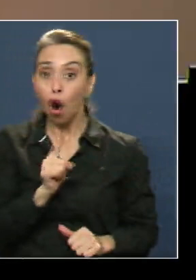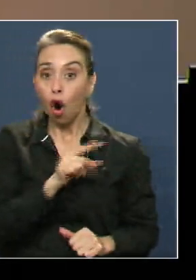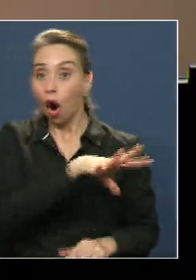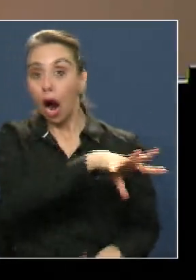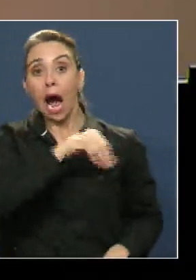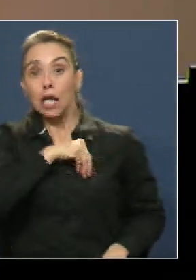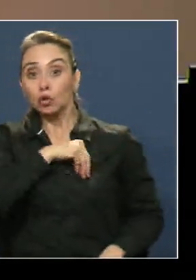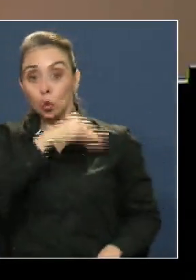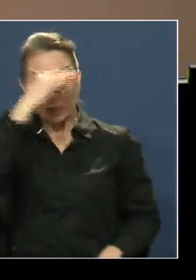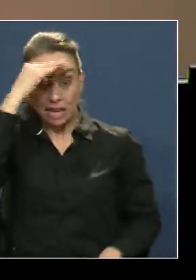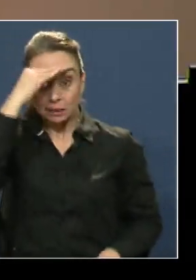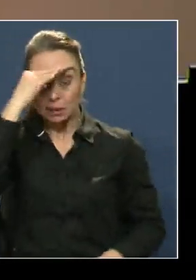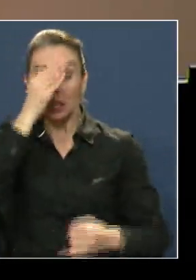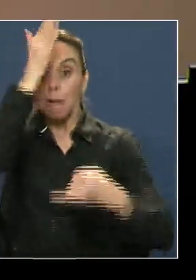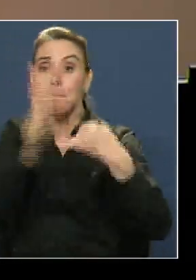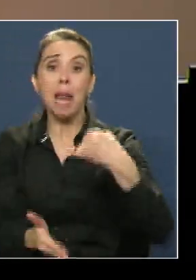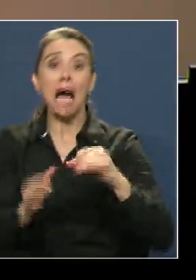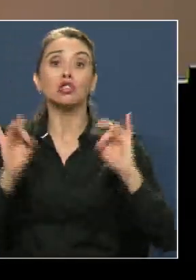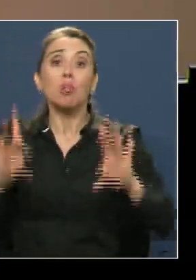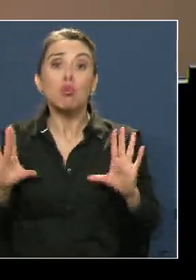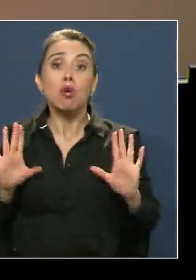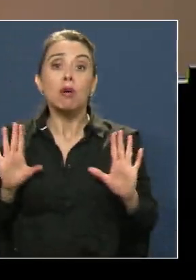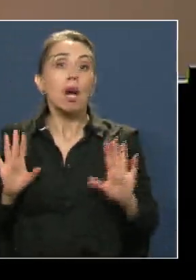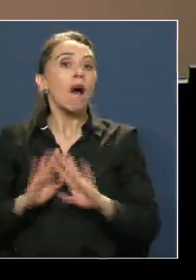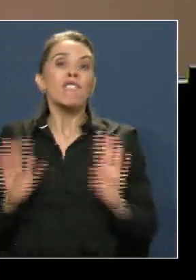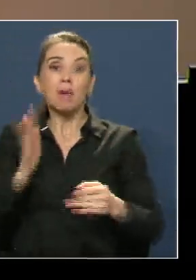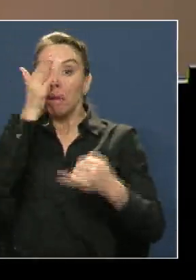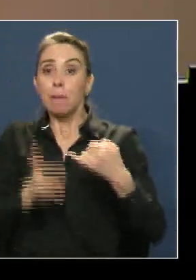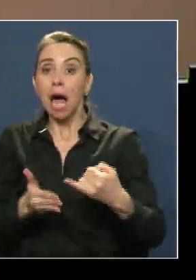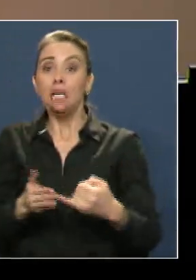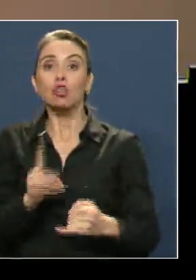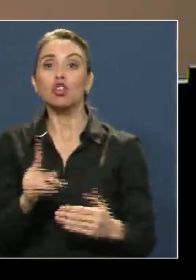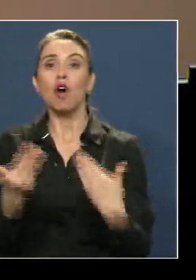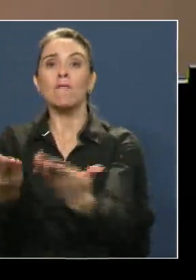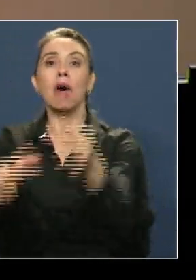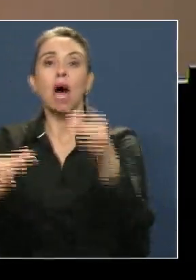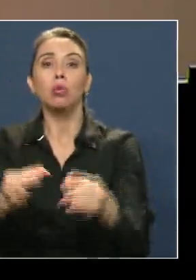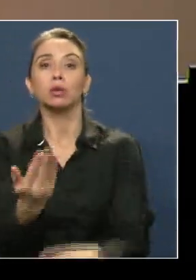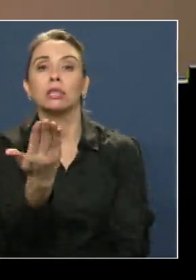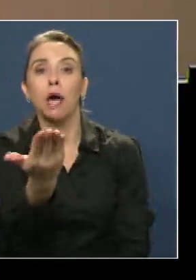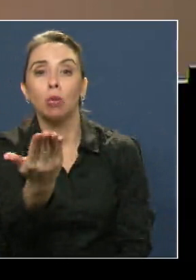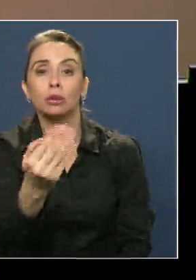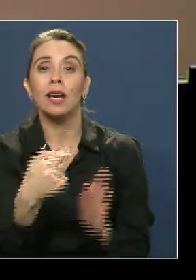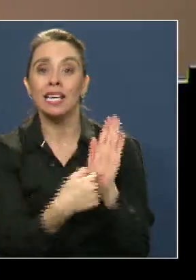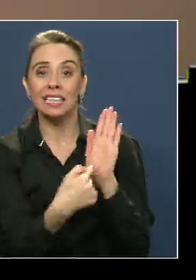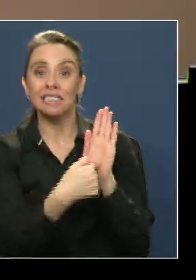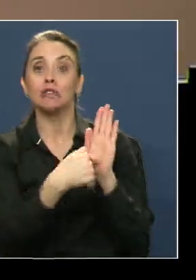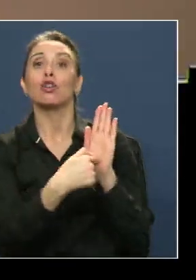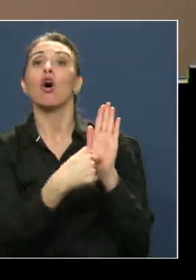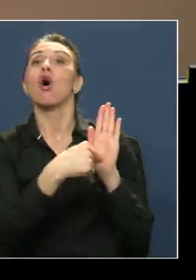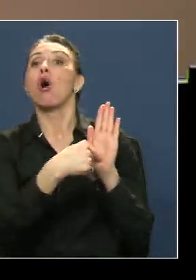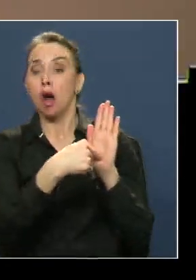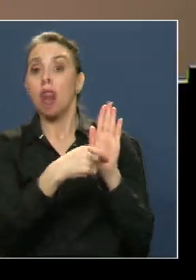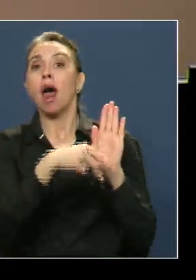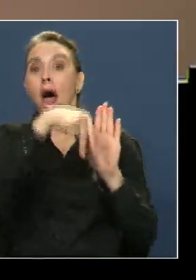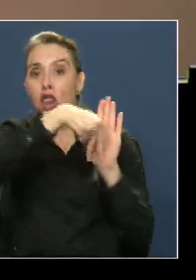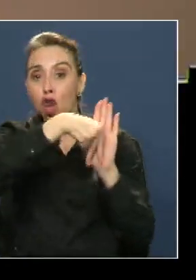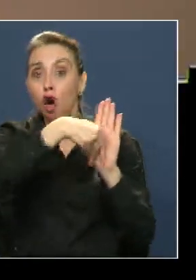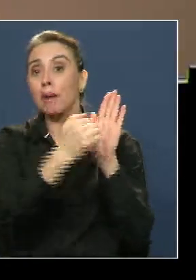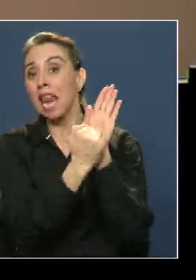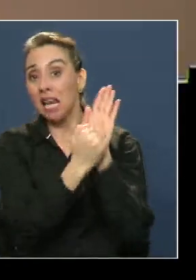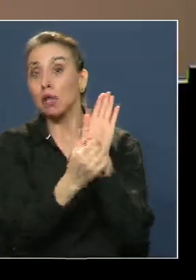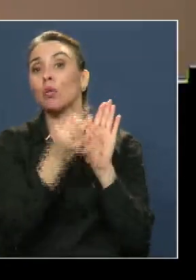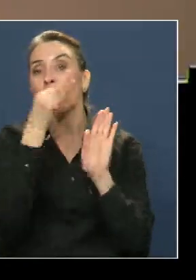si se le pasa el plazo no va a haber justicia para usted. Eso le estamos diciendo hoy día con la norma que existe. Y yo